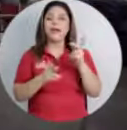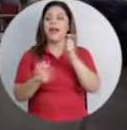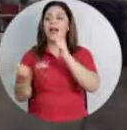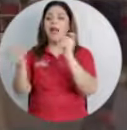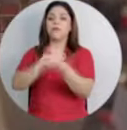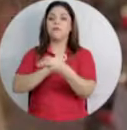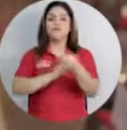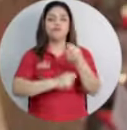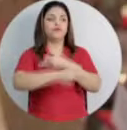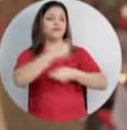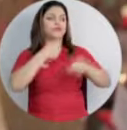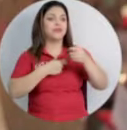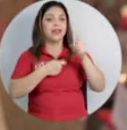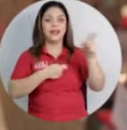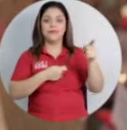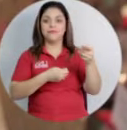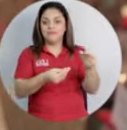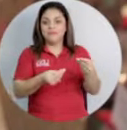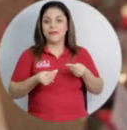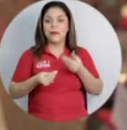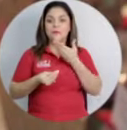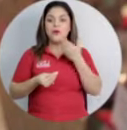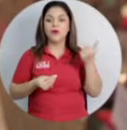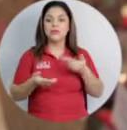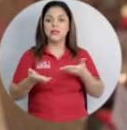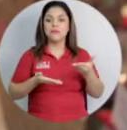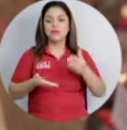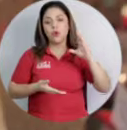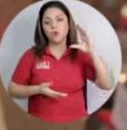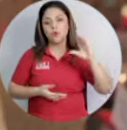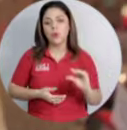pero se ahorra parte de lo que estaba pagando y tiene un mejor servicio. O sea,